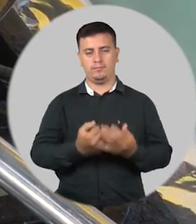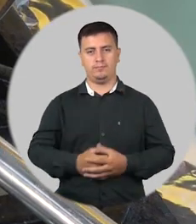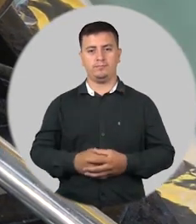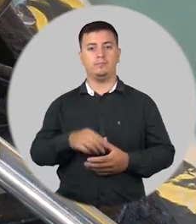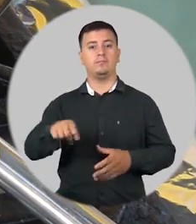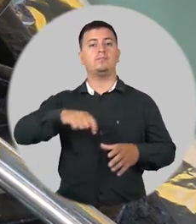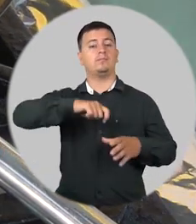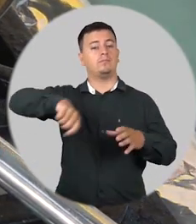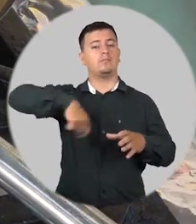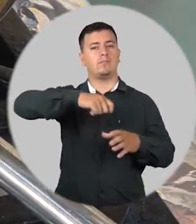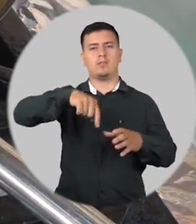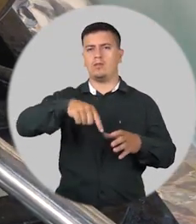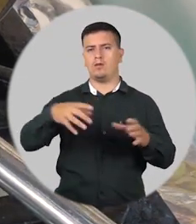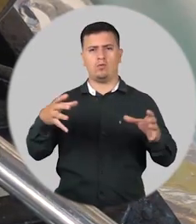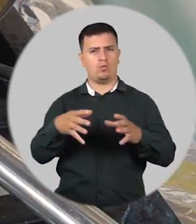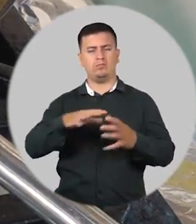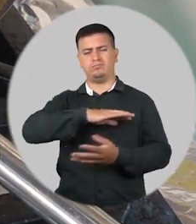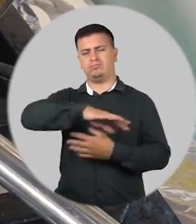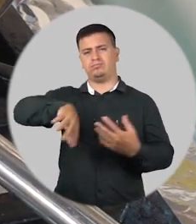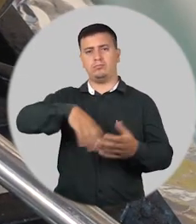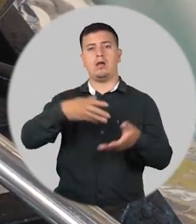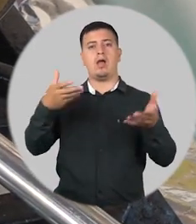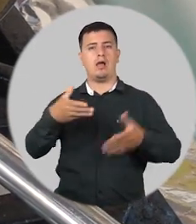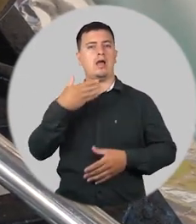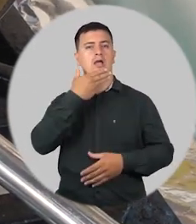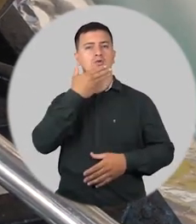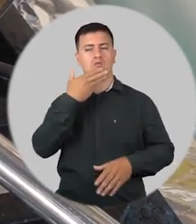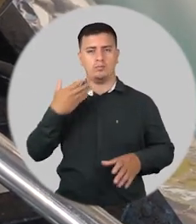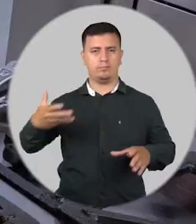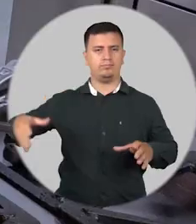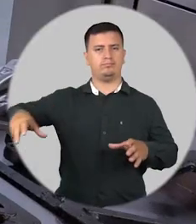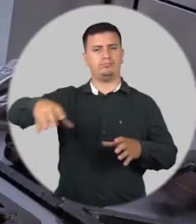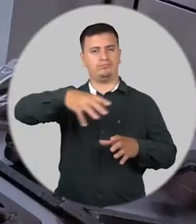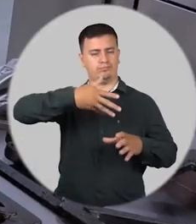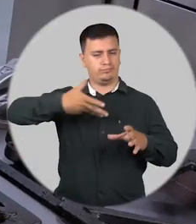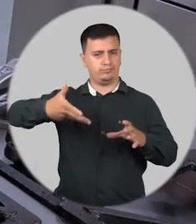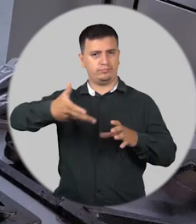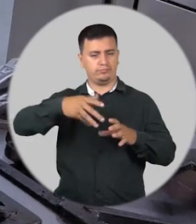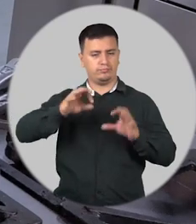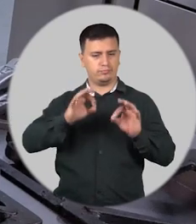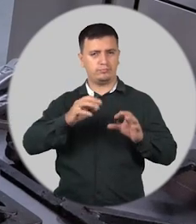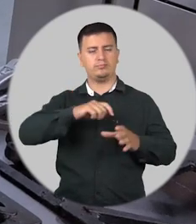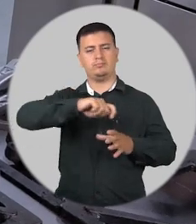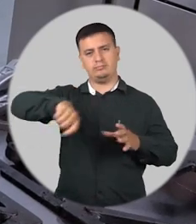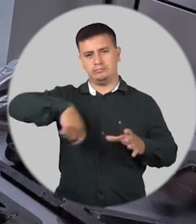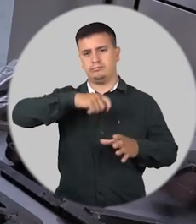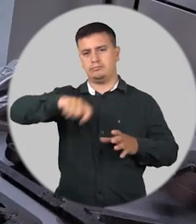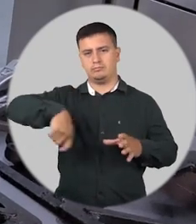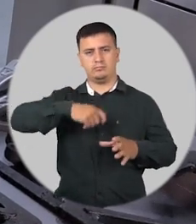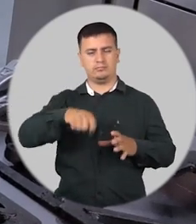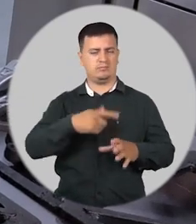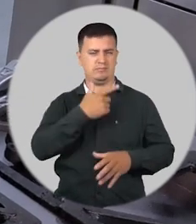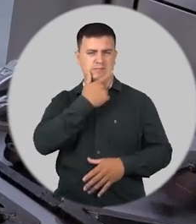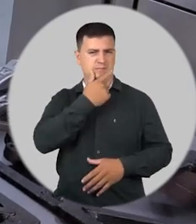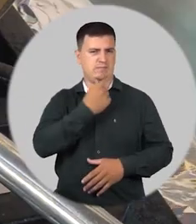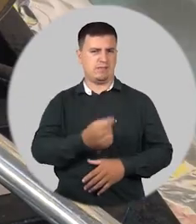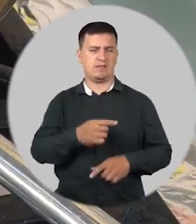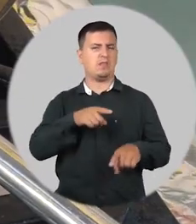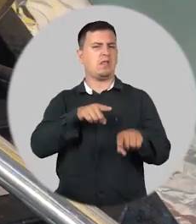todo junto. Ahora le agregamos el azúcar. y es muy simple y